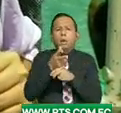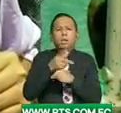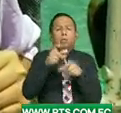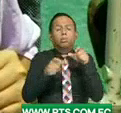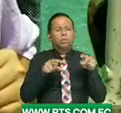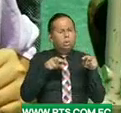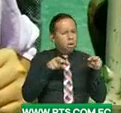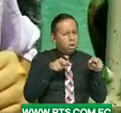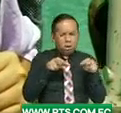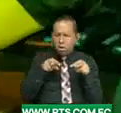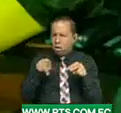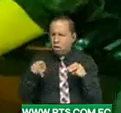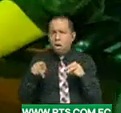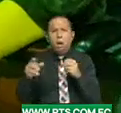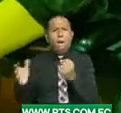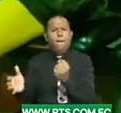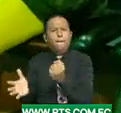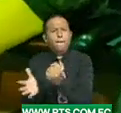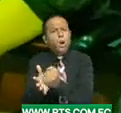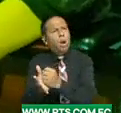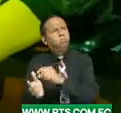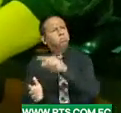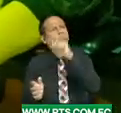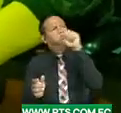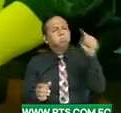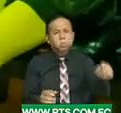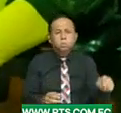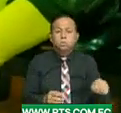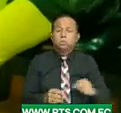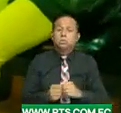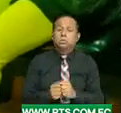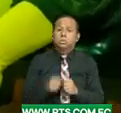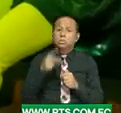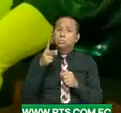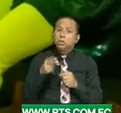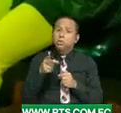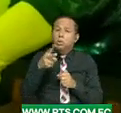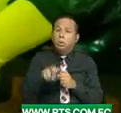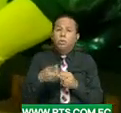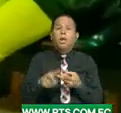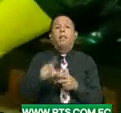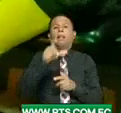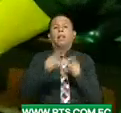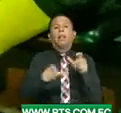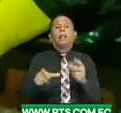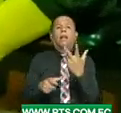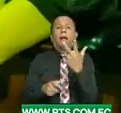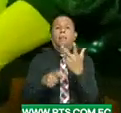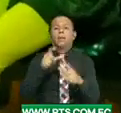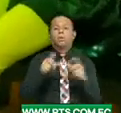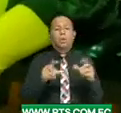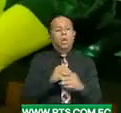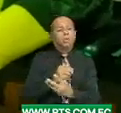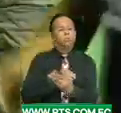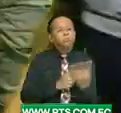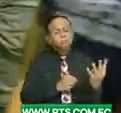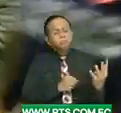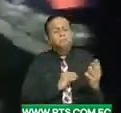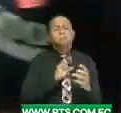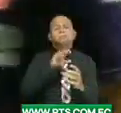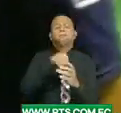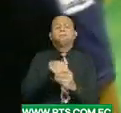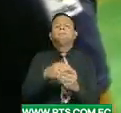cómo lanzaron las bombas. Pero a la misma unidad de emergencias ingresaron otras tres personas que son parte de los manifestantes para